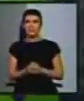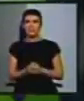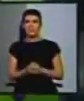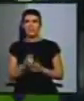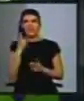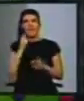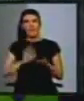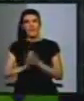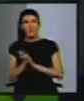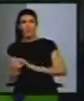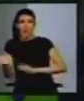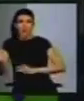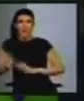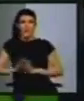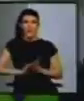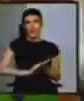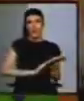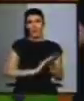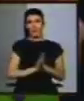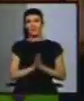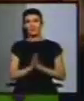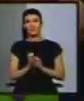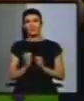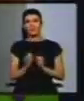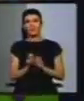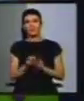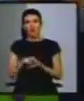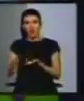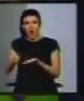con desplazamiento. Tan, tan, chum, tan.